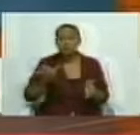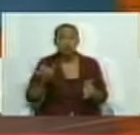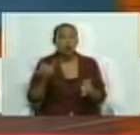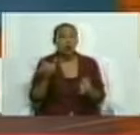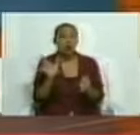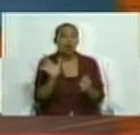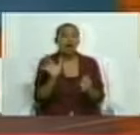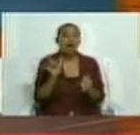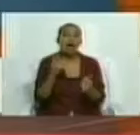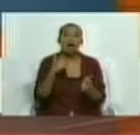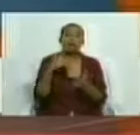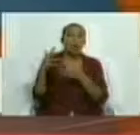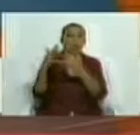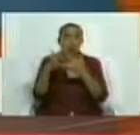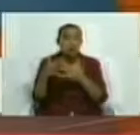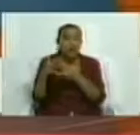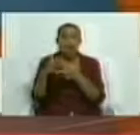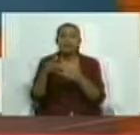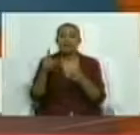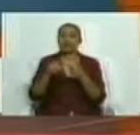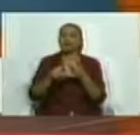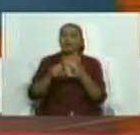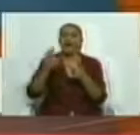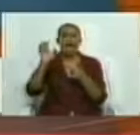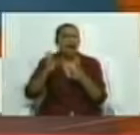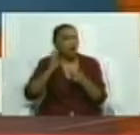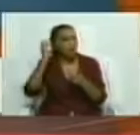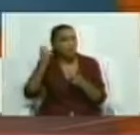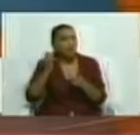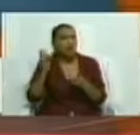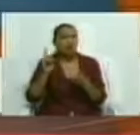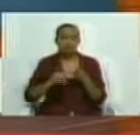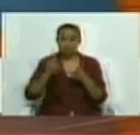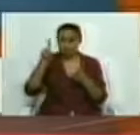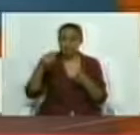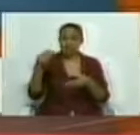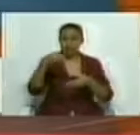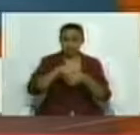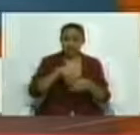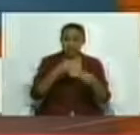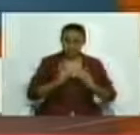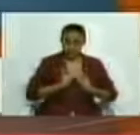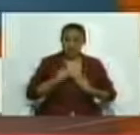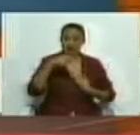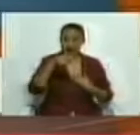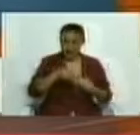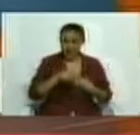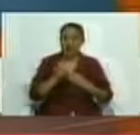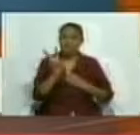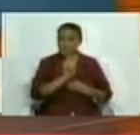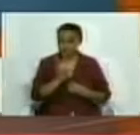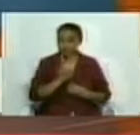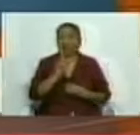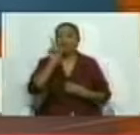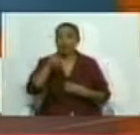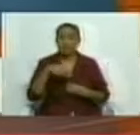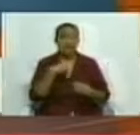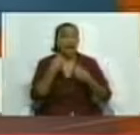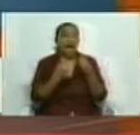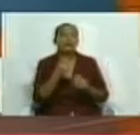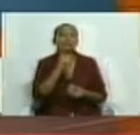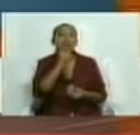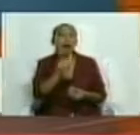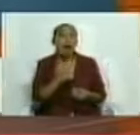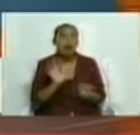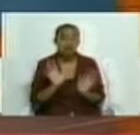estadounidense europeo Centroamericanos cometen delitos en este país y y no Por ello Venezuela agarra y dice